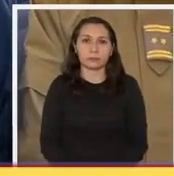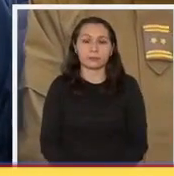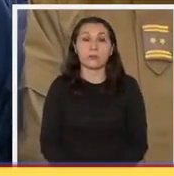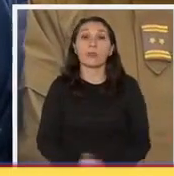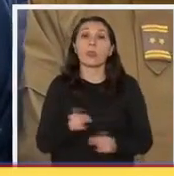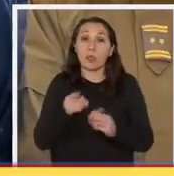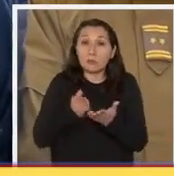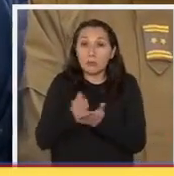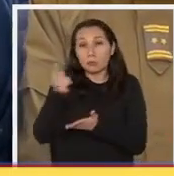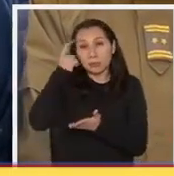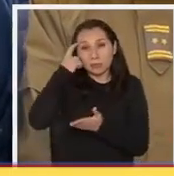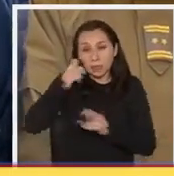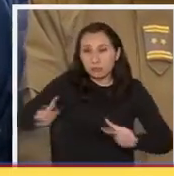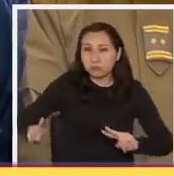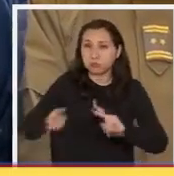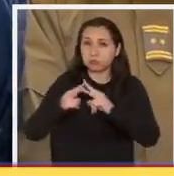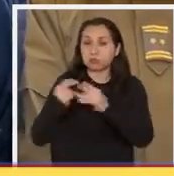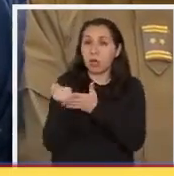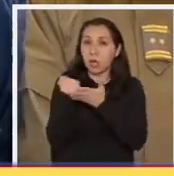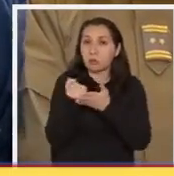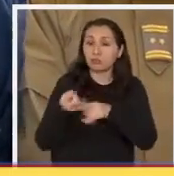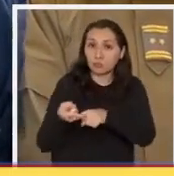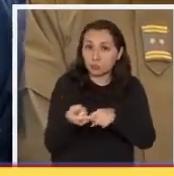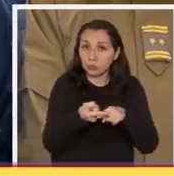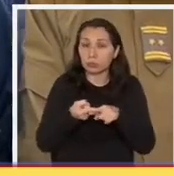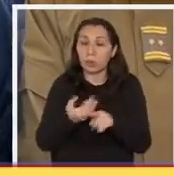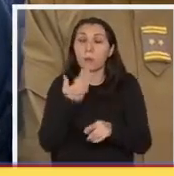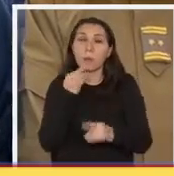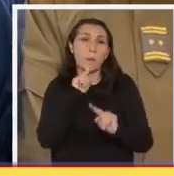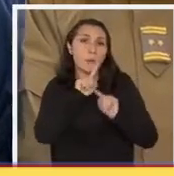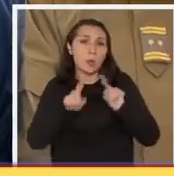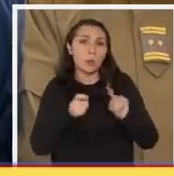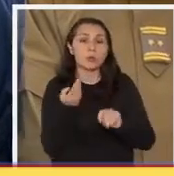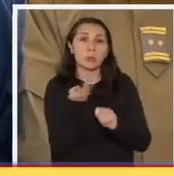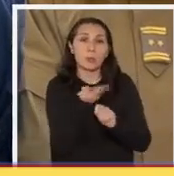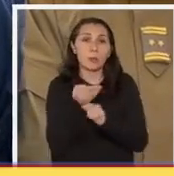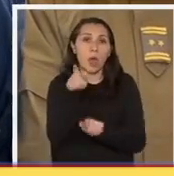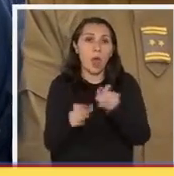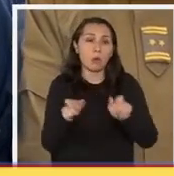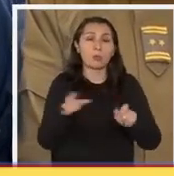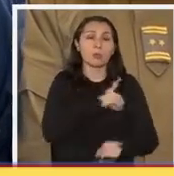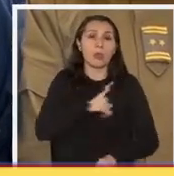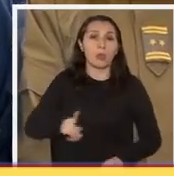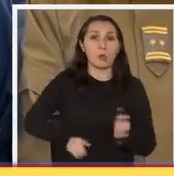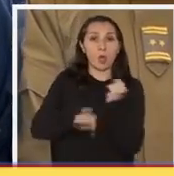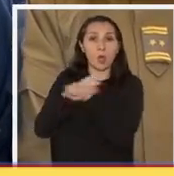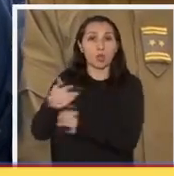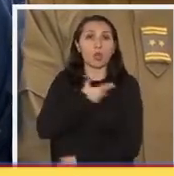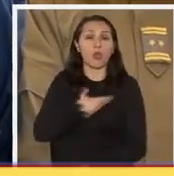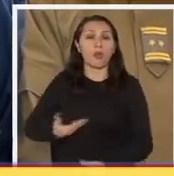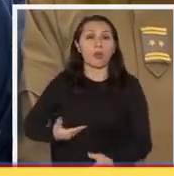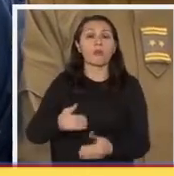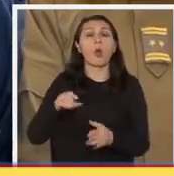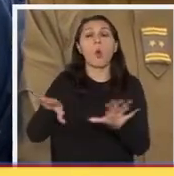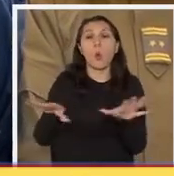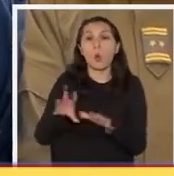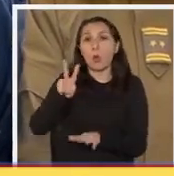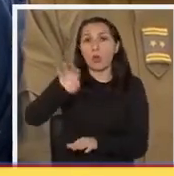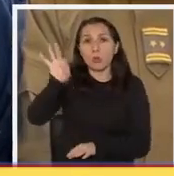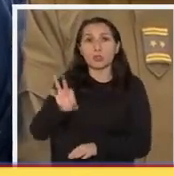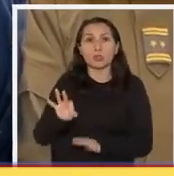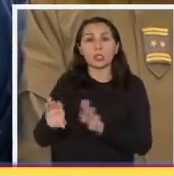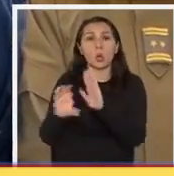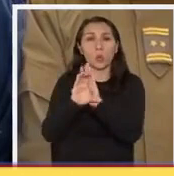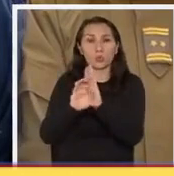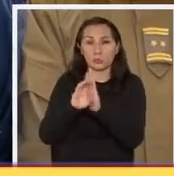Pensando en la reconstrucción, en las ayudas sociales, y se lo pregunto también por la solicitud que han hecho algunos parlamentarios de oposición para utilizar el 2%